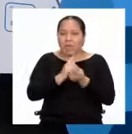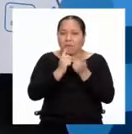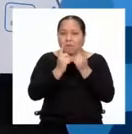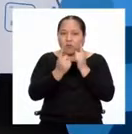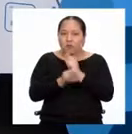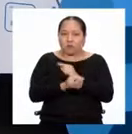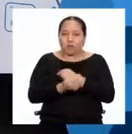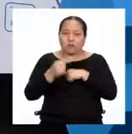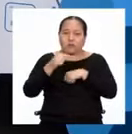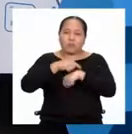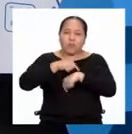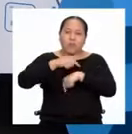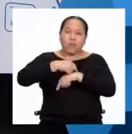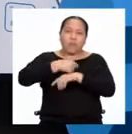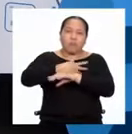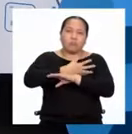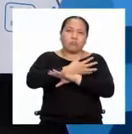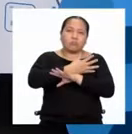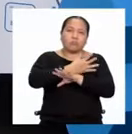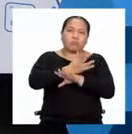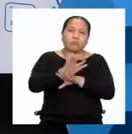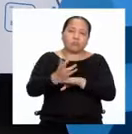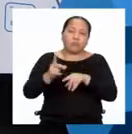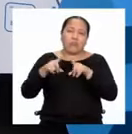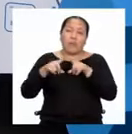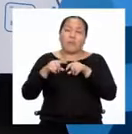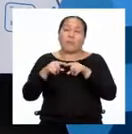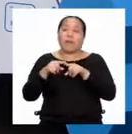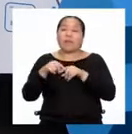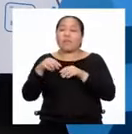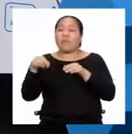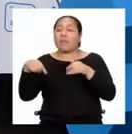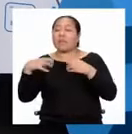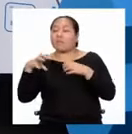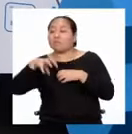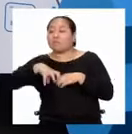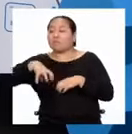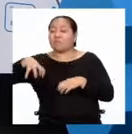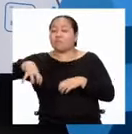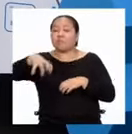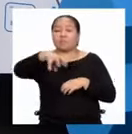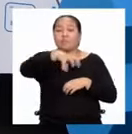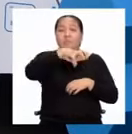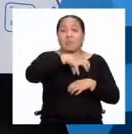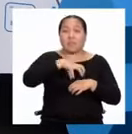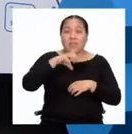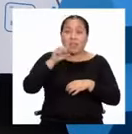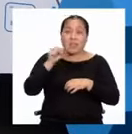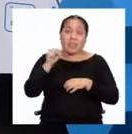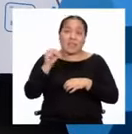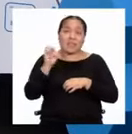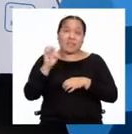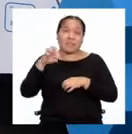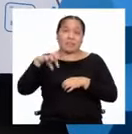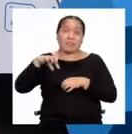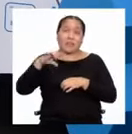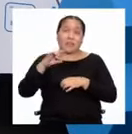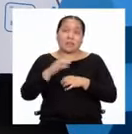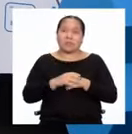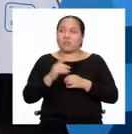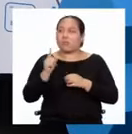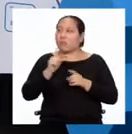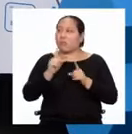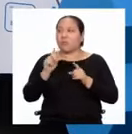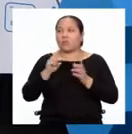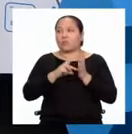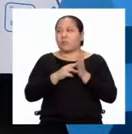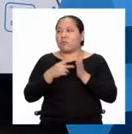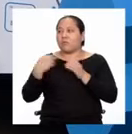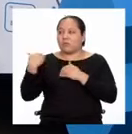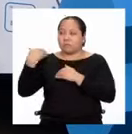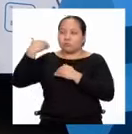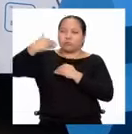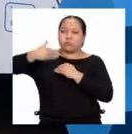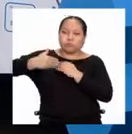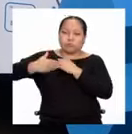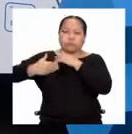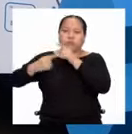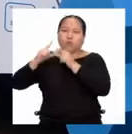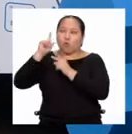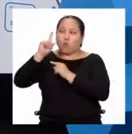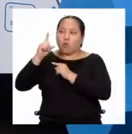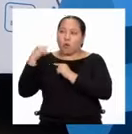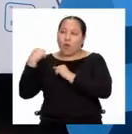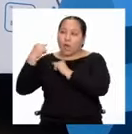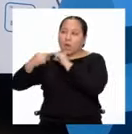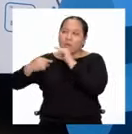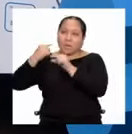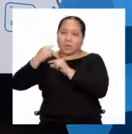tiempo dependiendo de la especie. En la especie humana, no crea que sea tan rápido como de una generación a otra. Porque, por ejemplo,